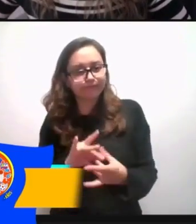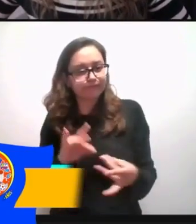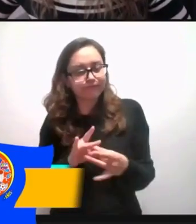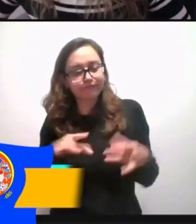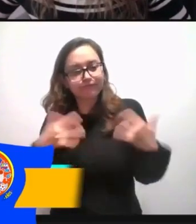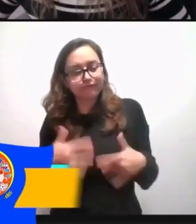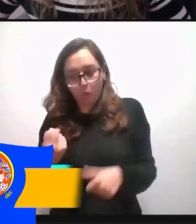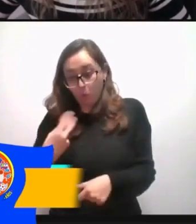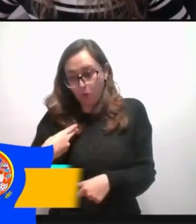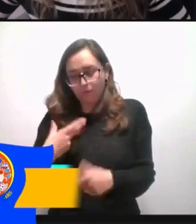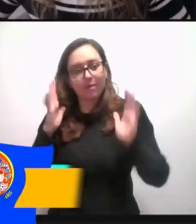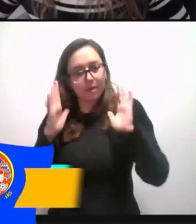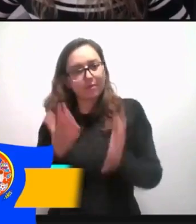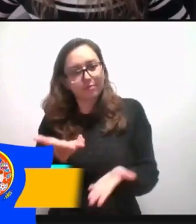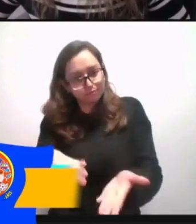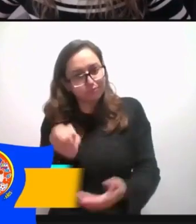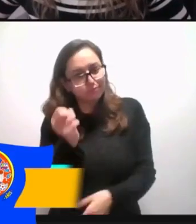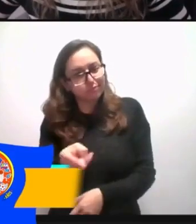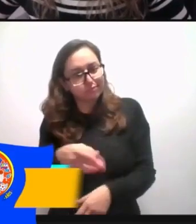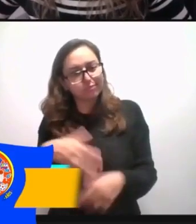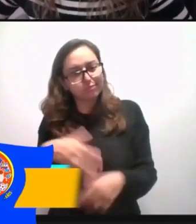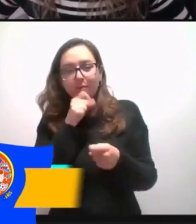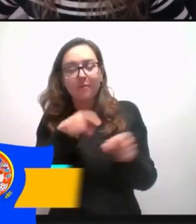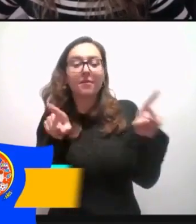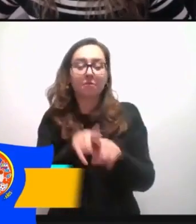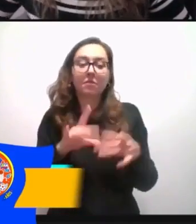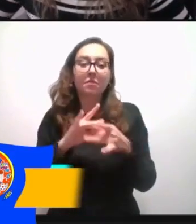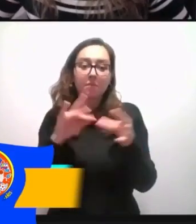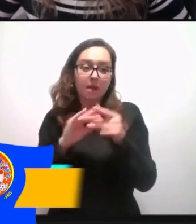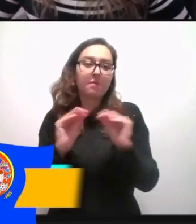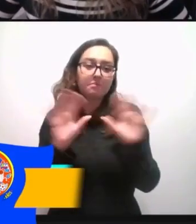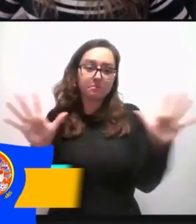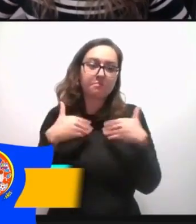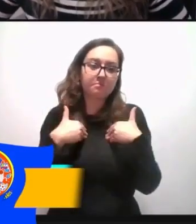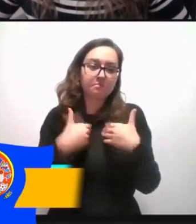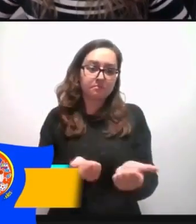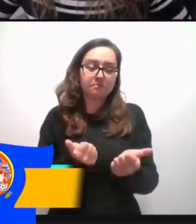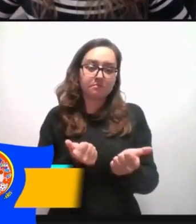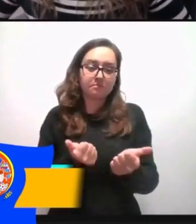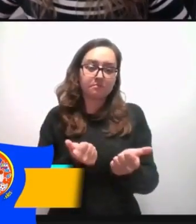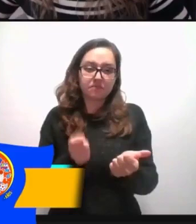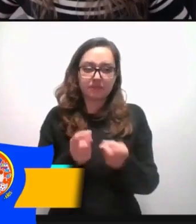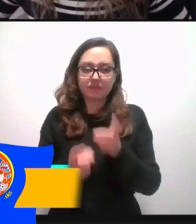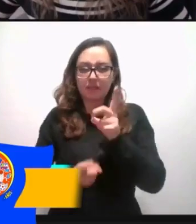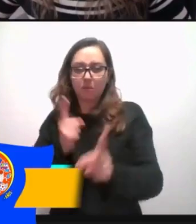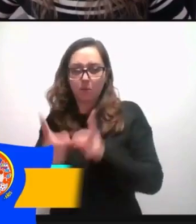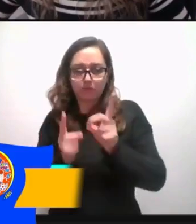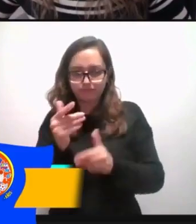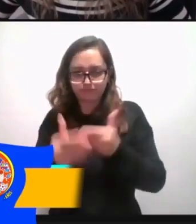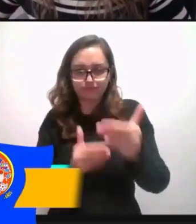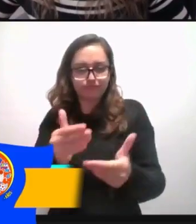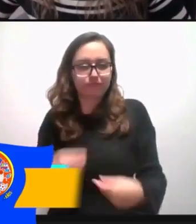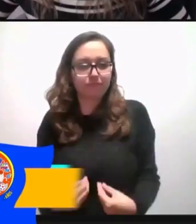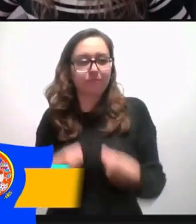a mi punto de vista, muy claro el efecto y las consecuencias que tiene el deporte en las personas con una práctica